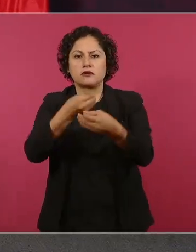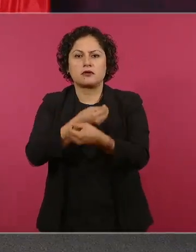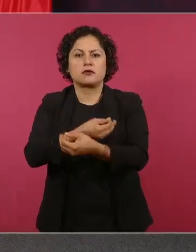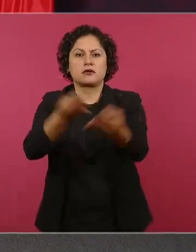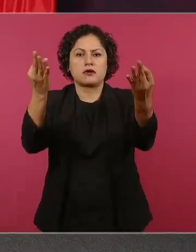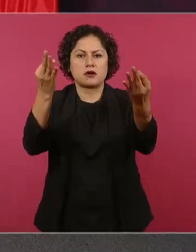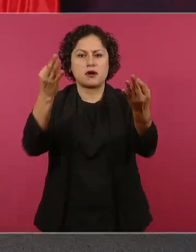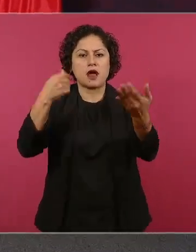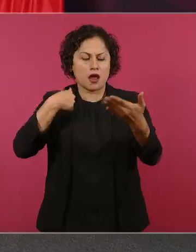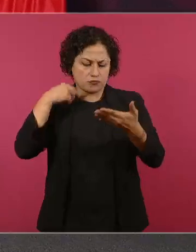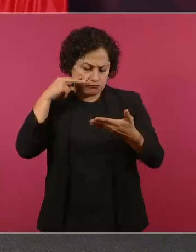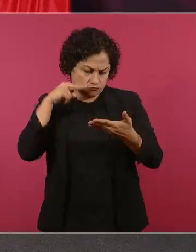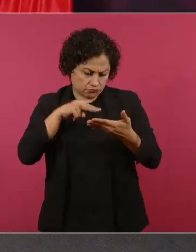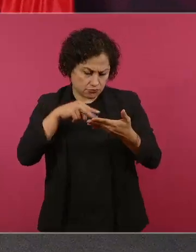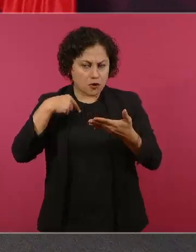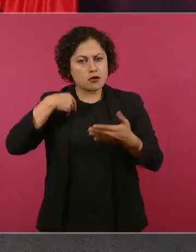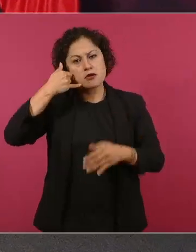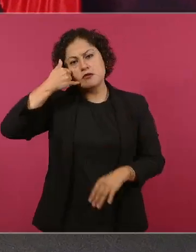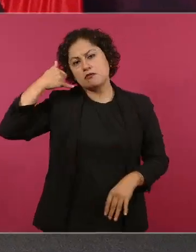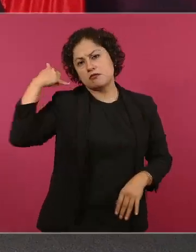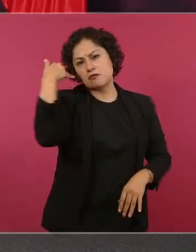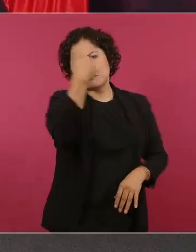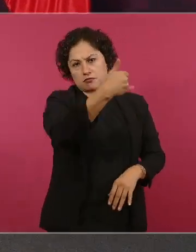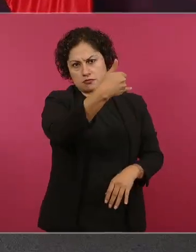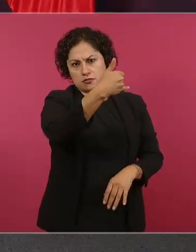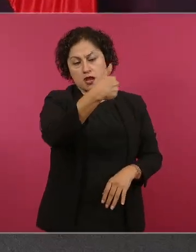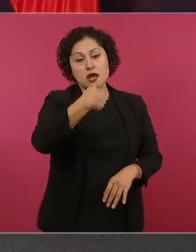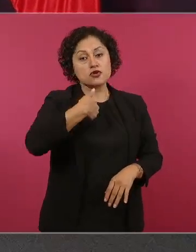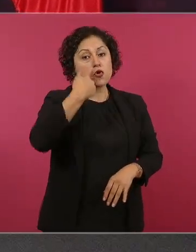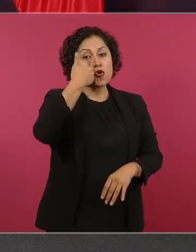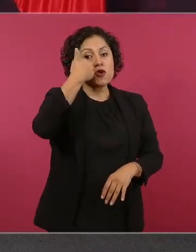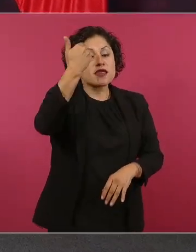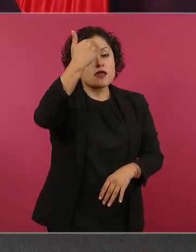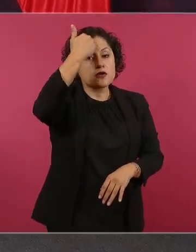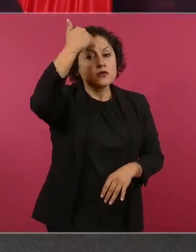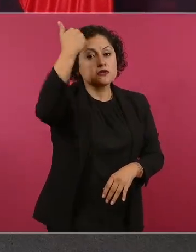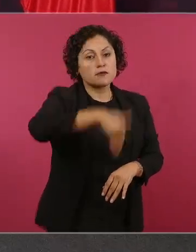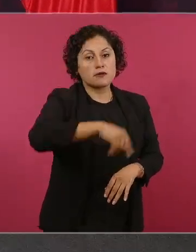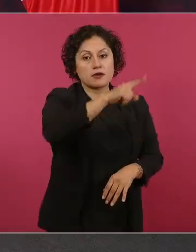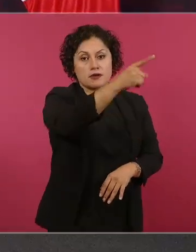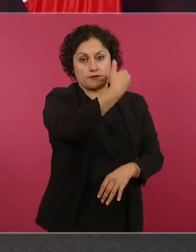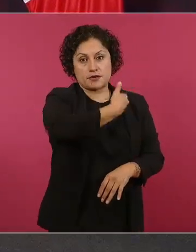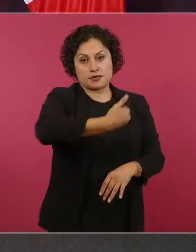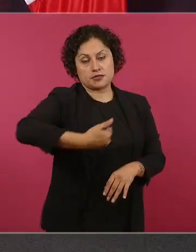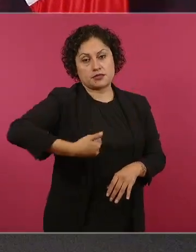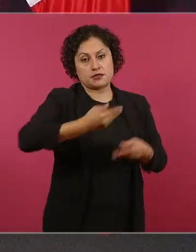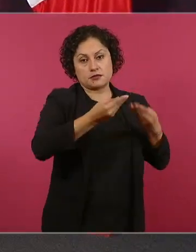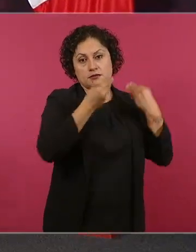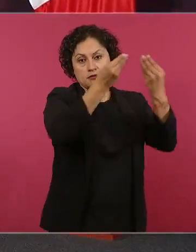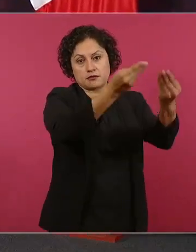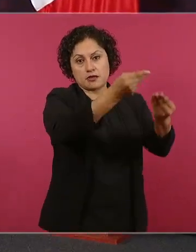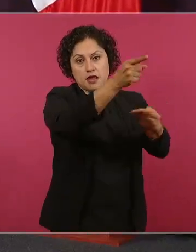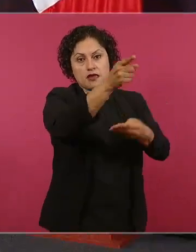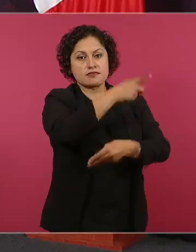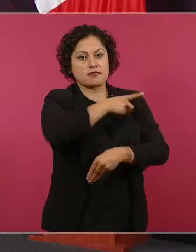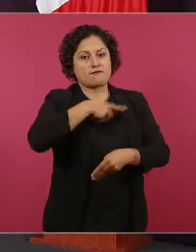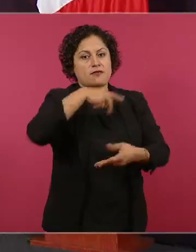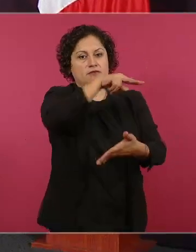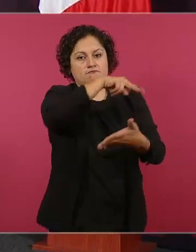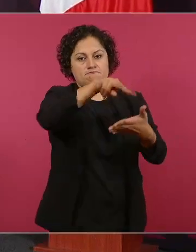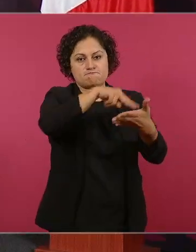Yo quiero que conozca el presidente este material,